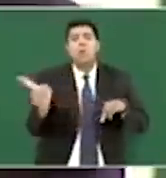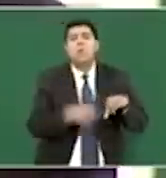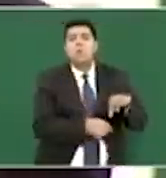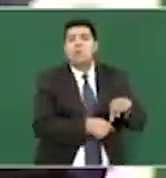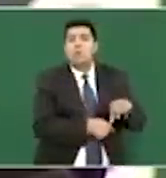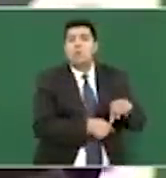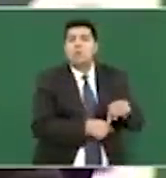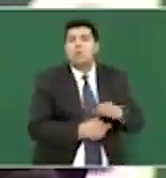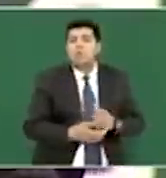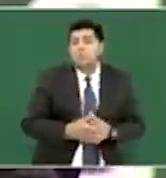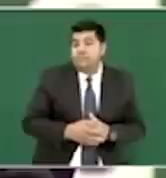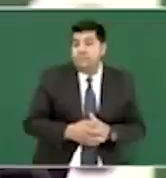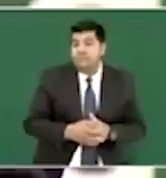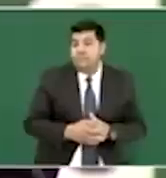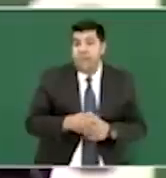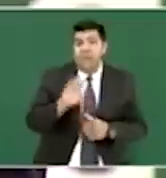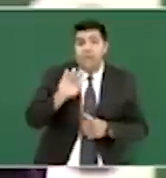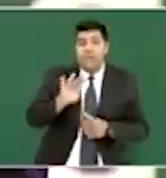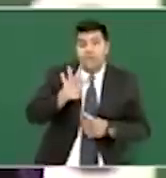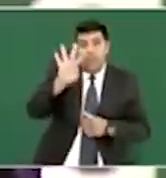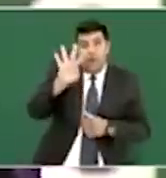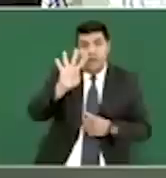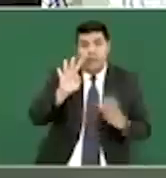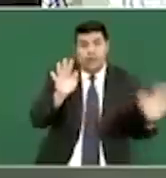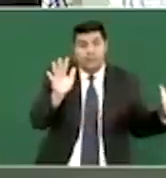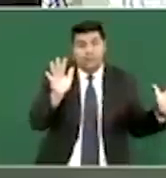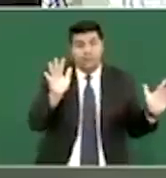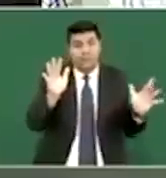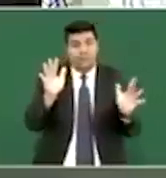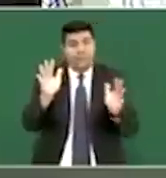¿Desde cuándo? Desde el 94 a la fecha,